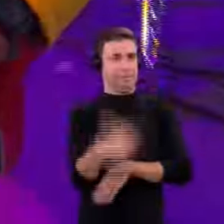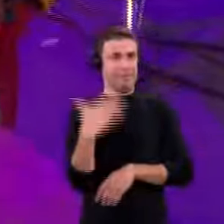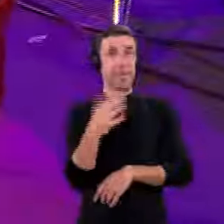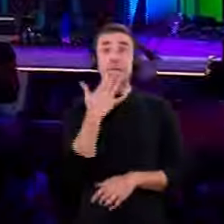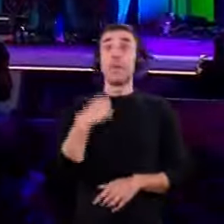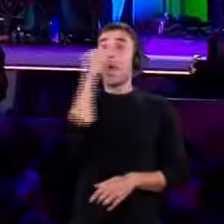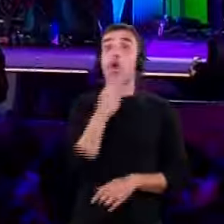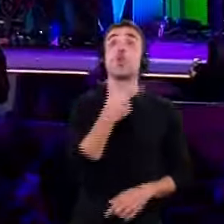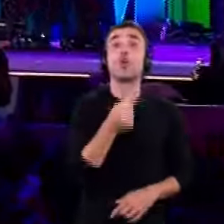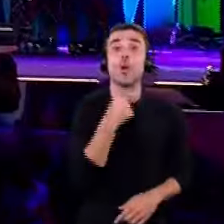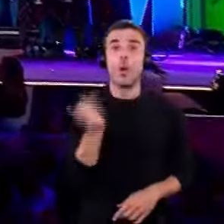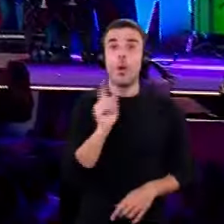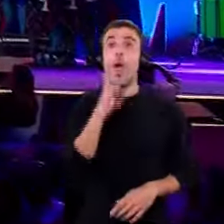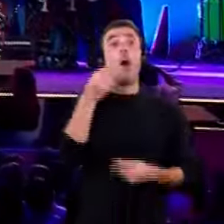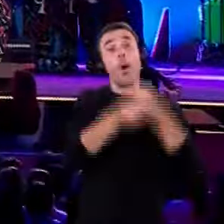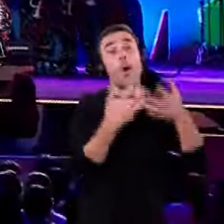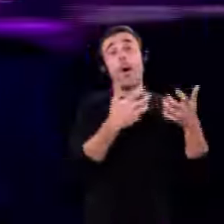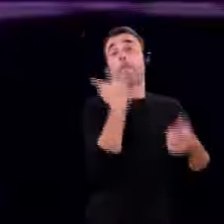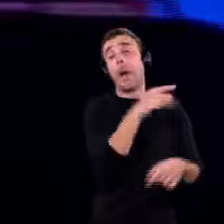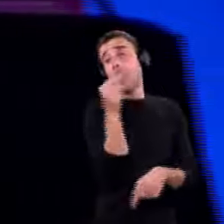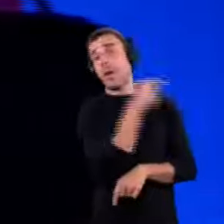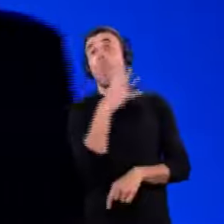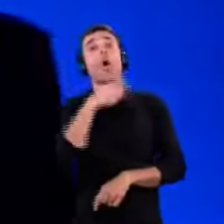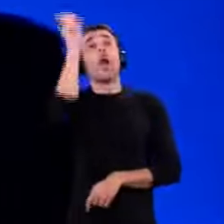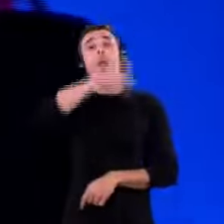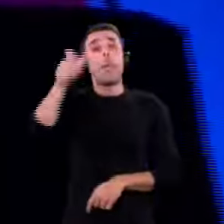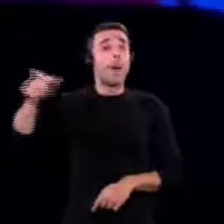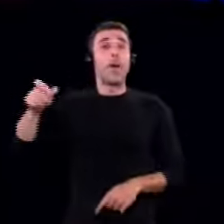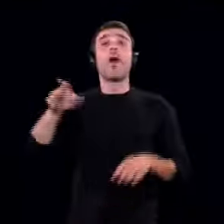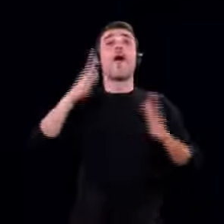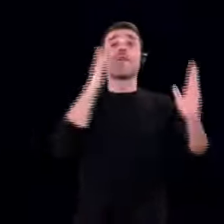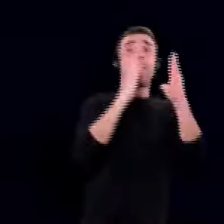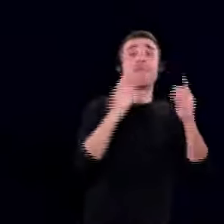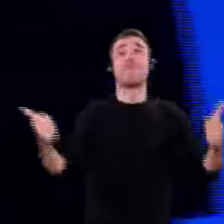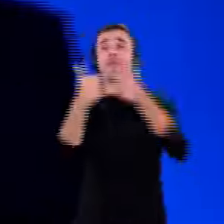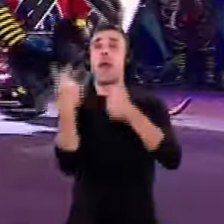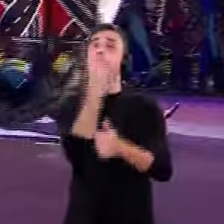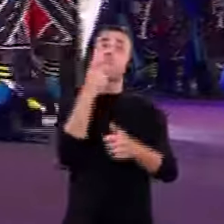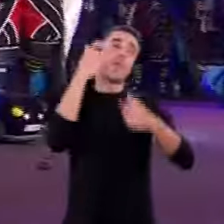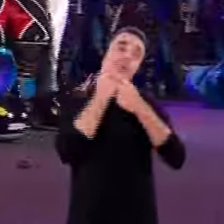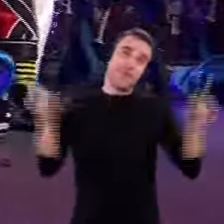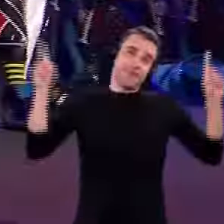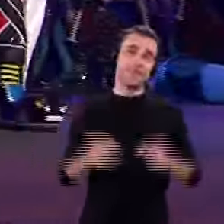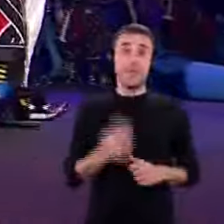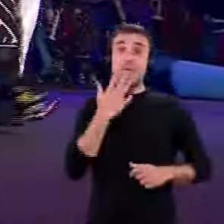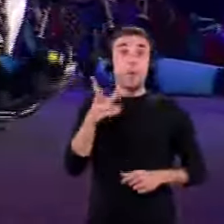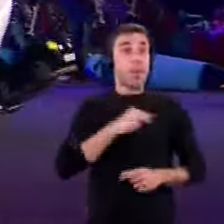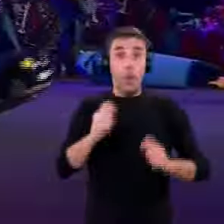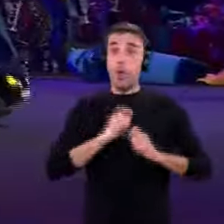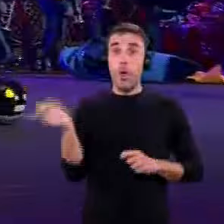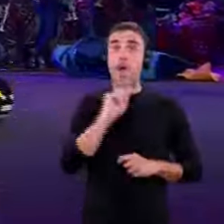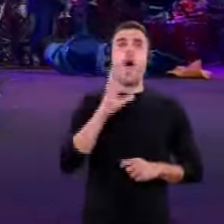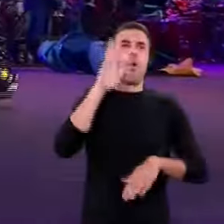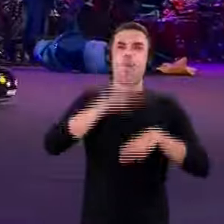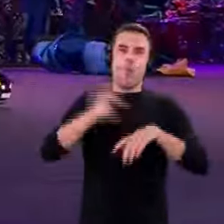no gusta, no es que lo haya hecho tan mal, es que la gente en parte no es igual que la final. Y si no gano un premio porque todo